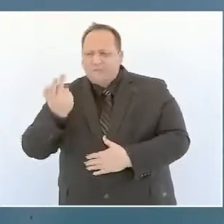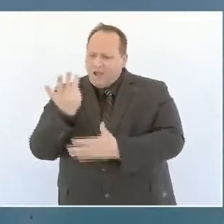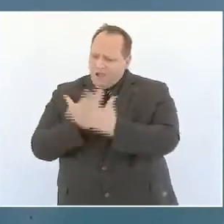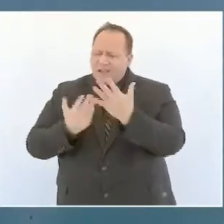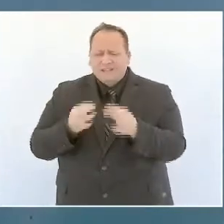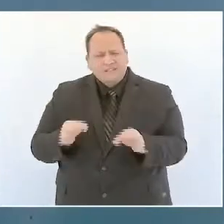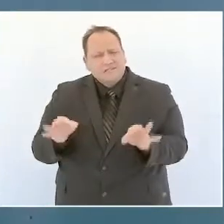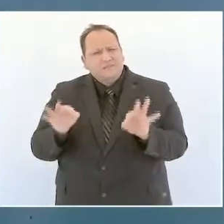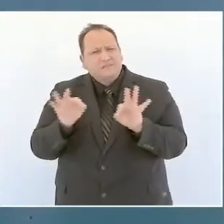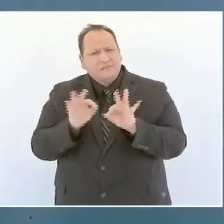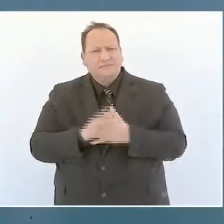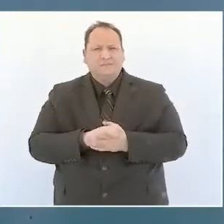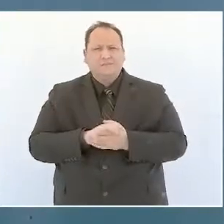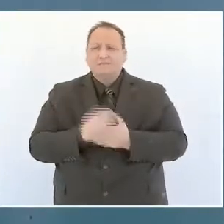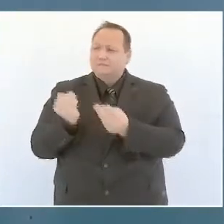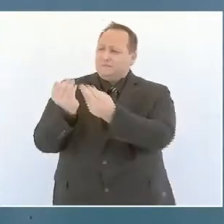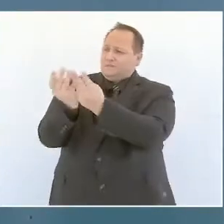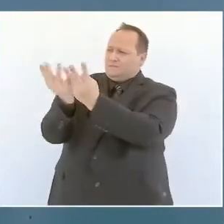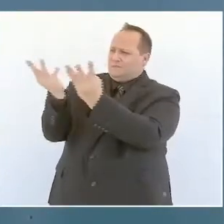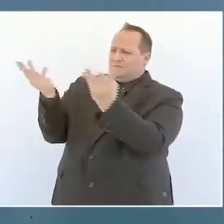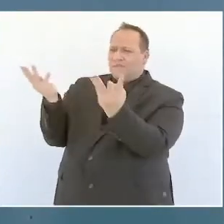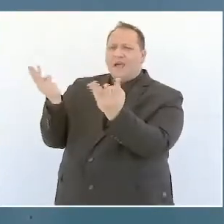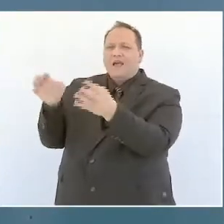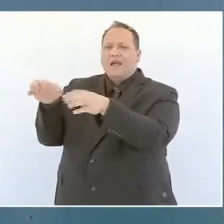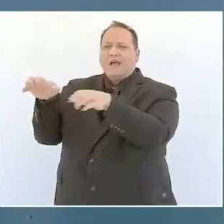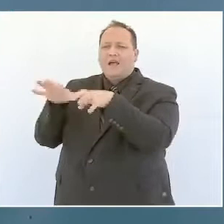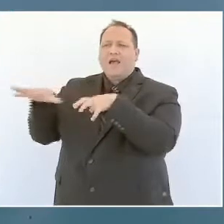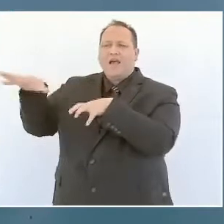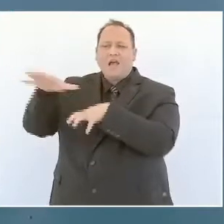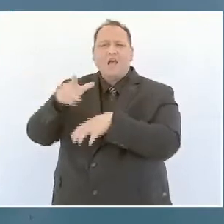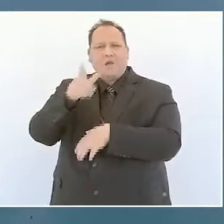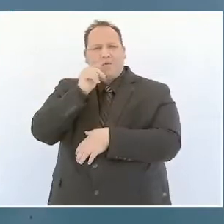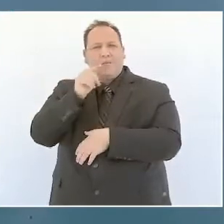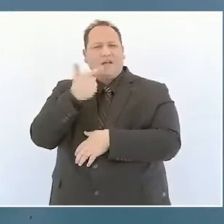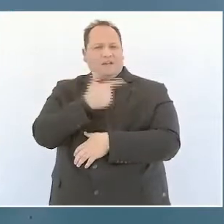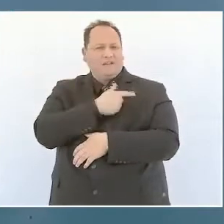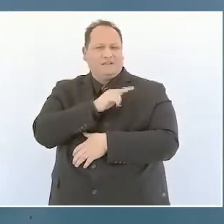cabo todos los integrantes de la Guardia Nacional.